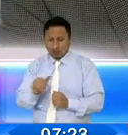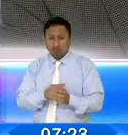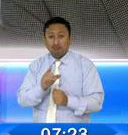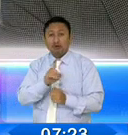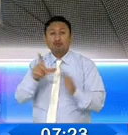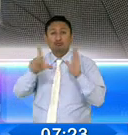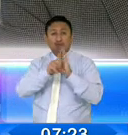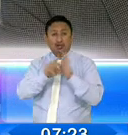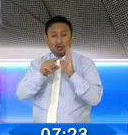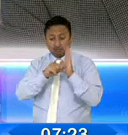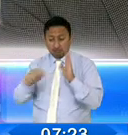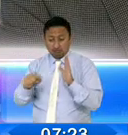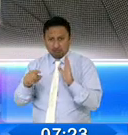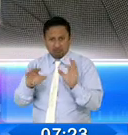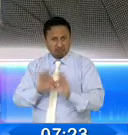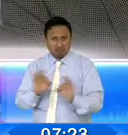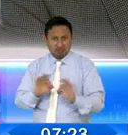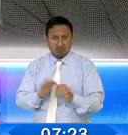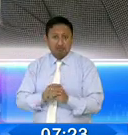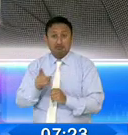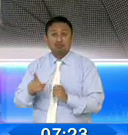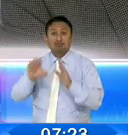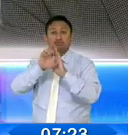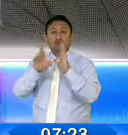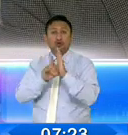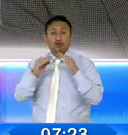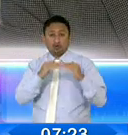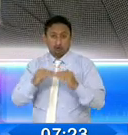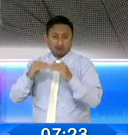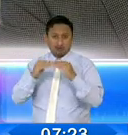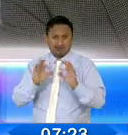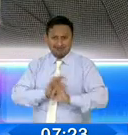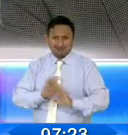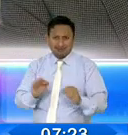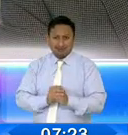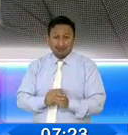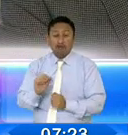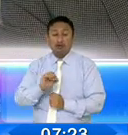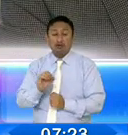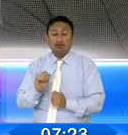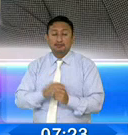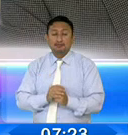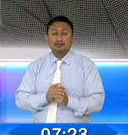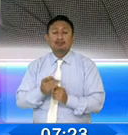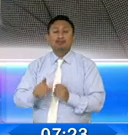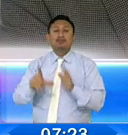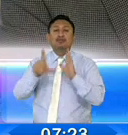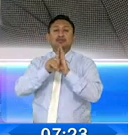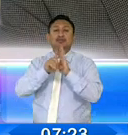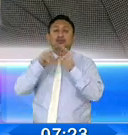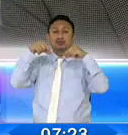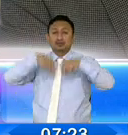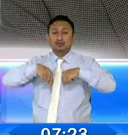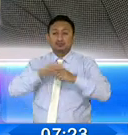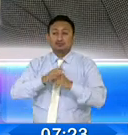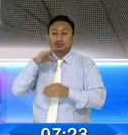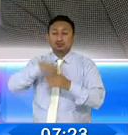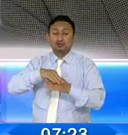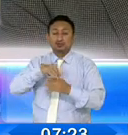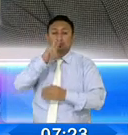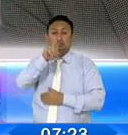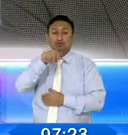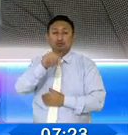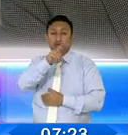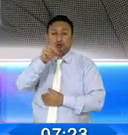de la normativa del Código de Democracia ni elementalmente el reglamento vigente para elecciones 2021. Por